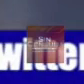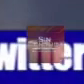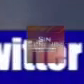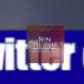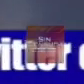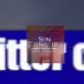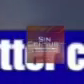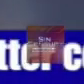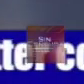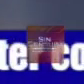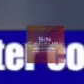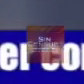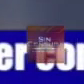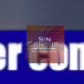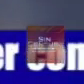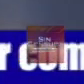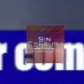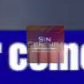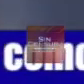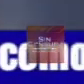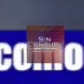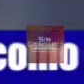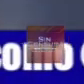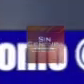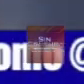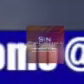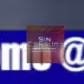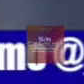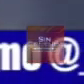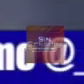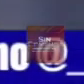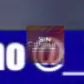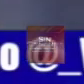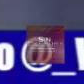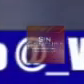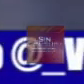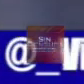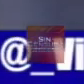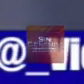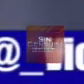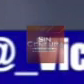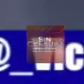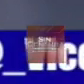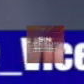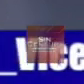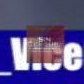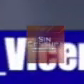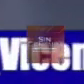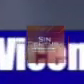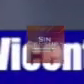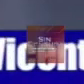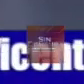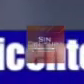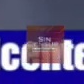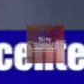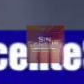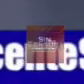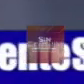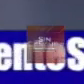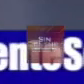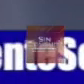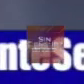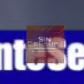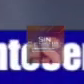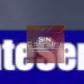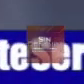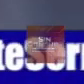que me da terror. Y me preocupa que Morena esté perdiendo el tiempo en peleas internas. Si Ricardo Monreal no